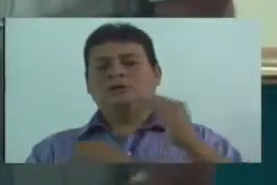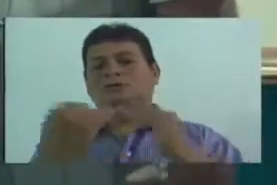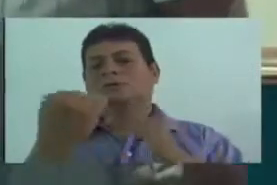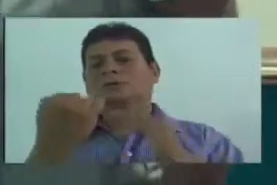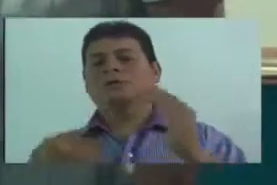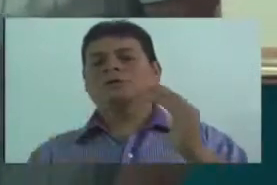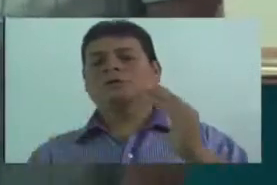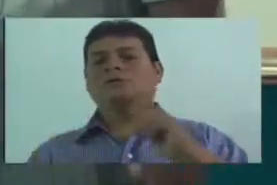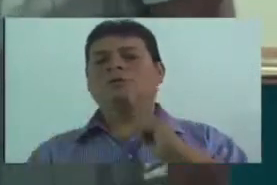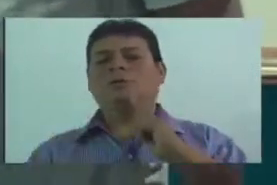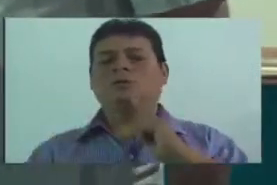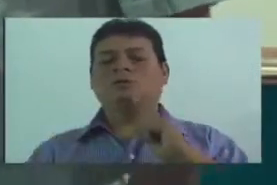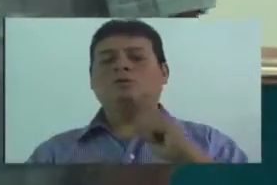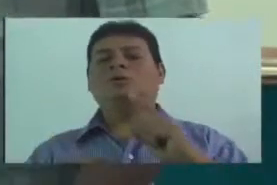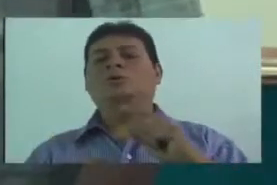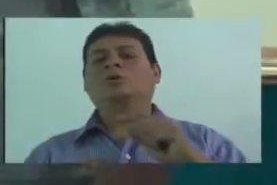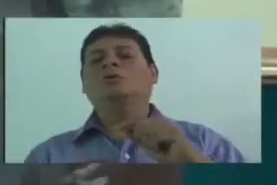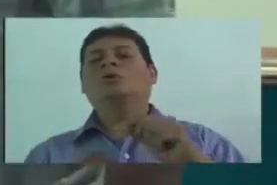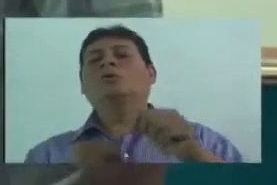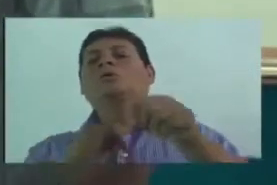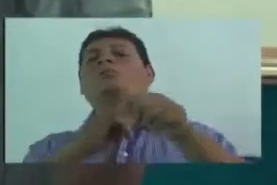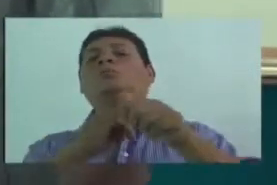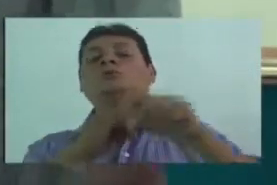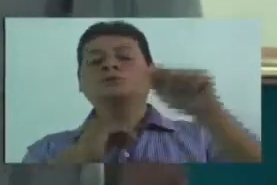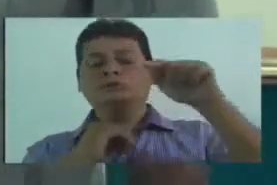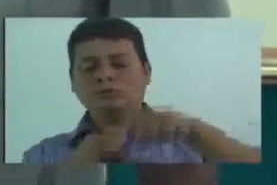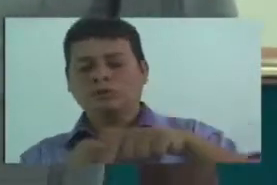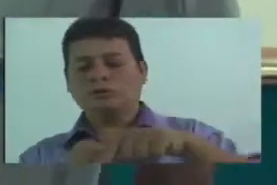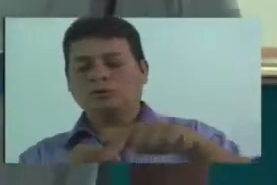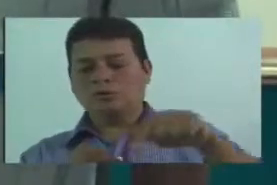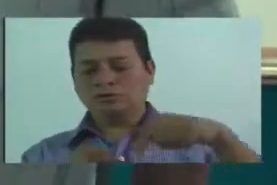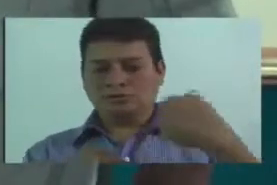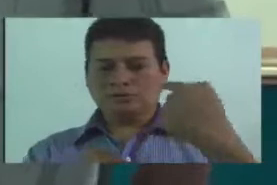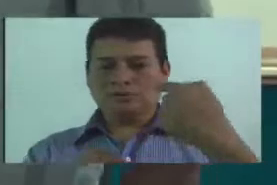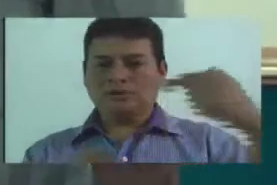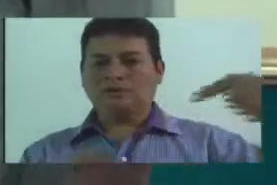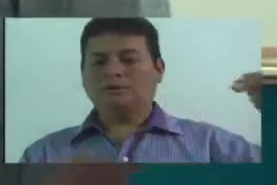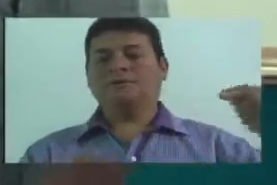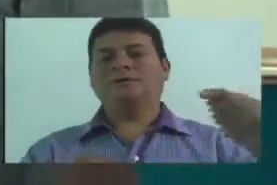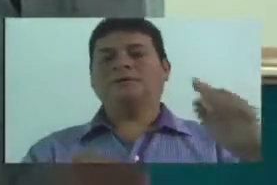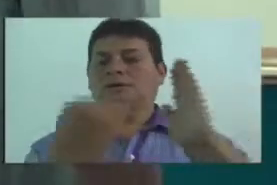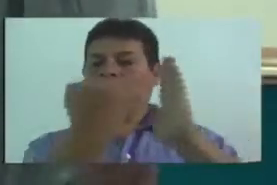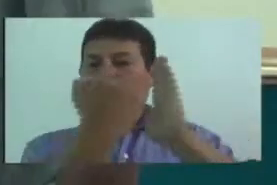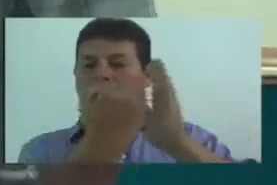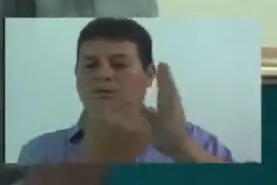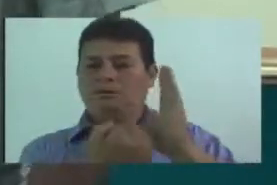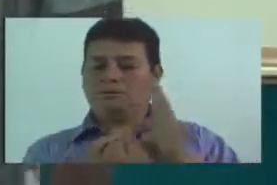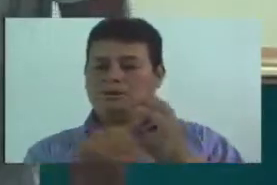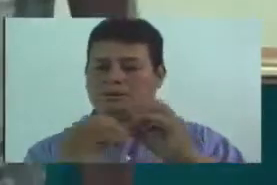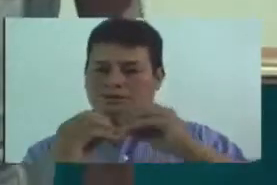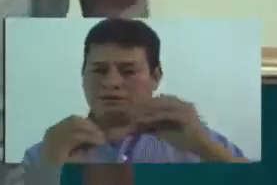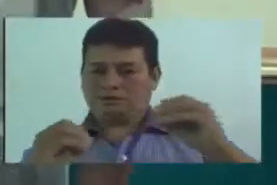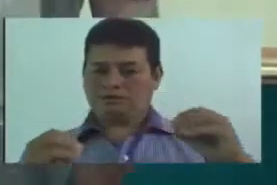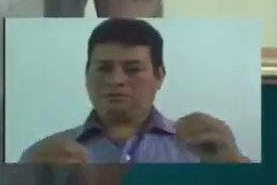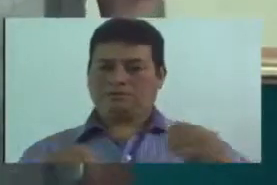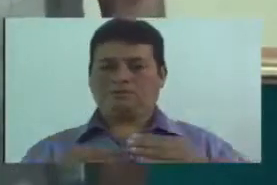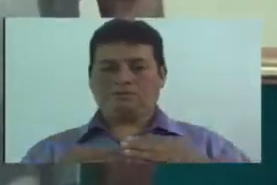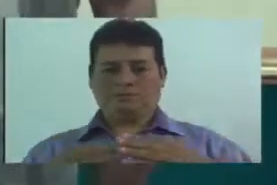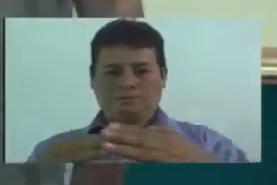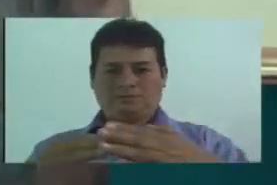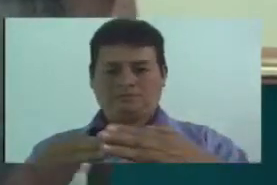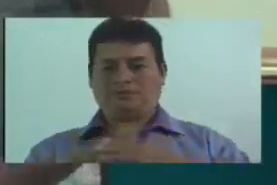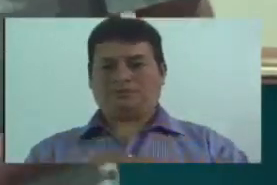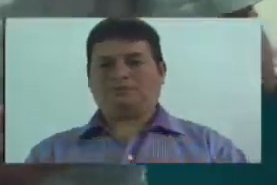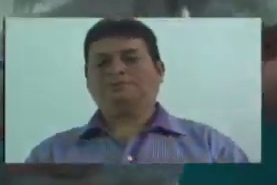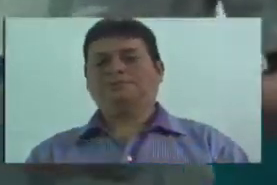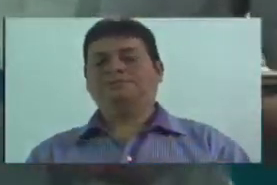desiderativos, dubitativos, imperativos o exhortativos; y por último, interrogativos.